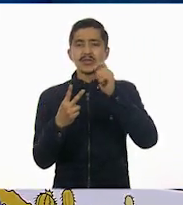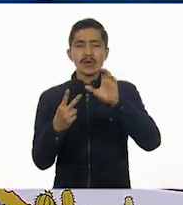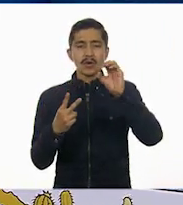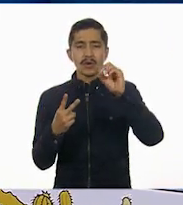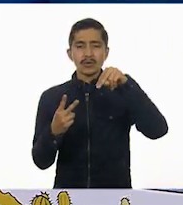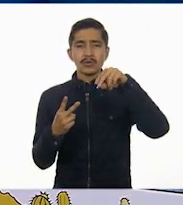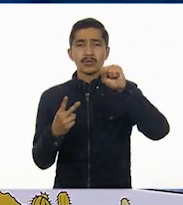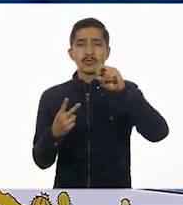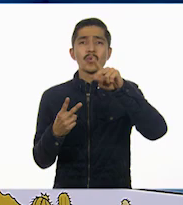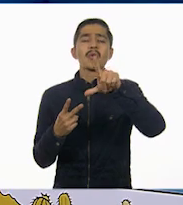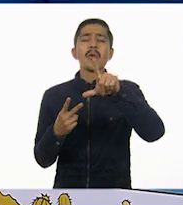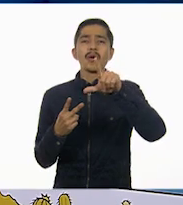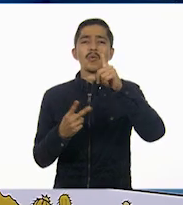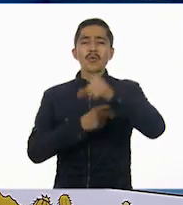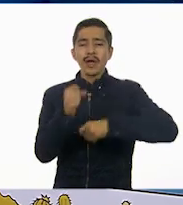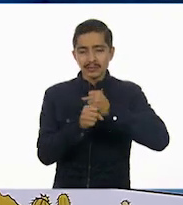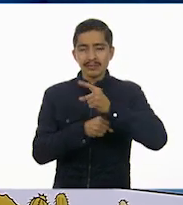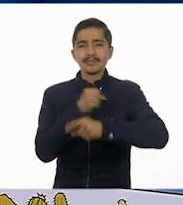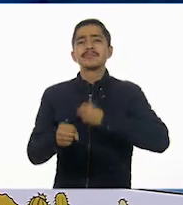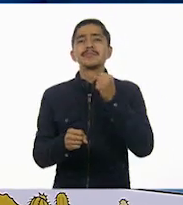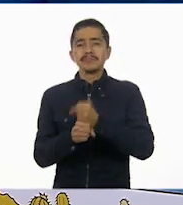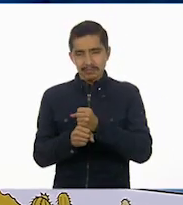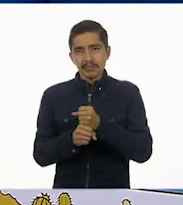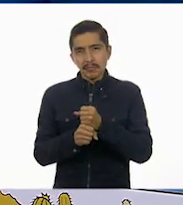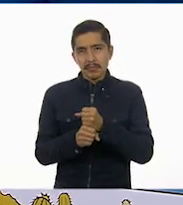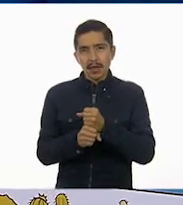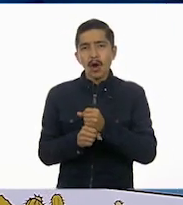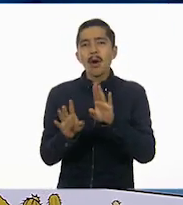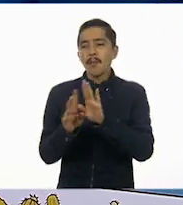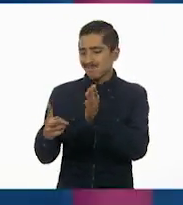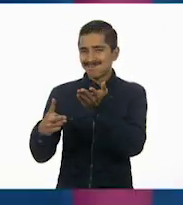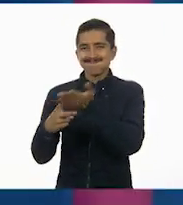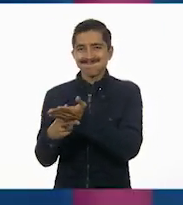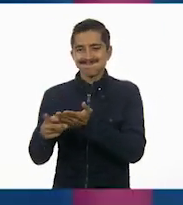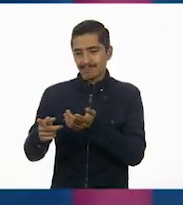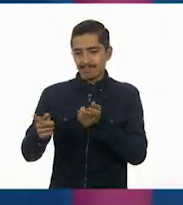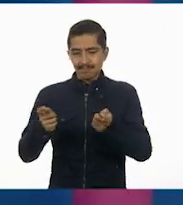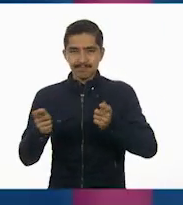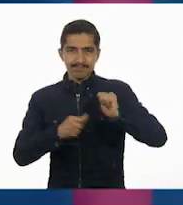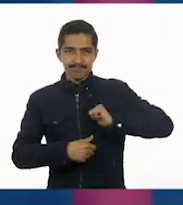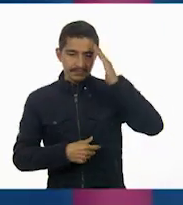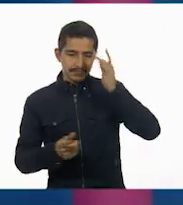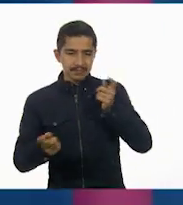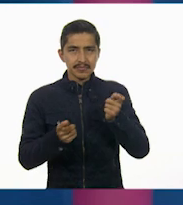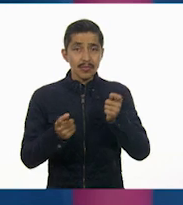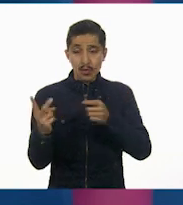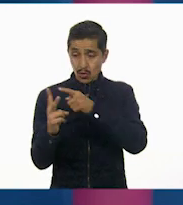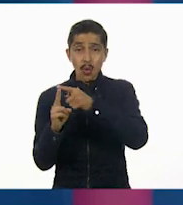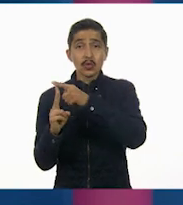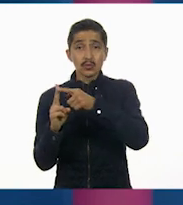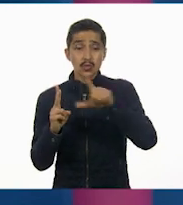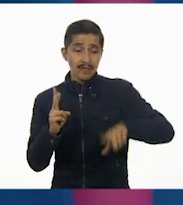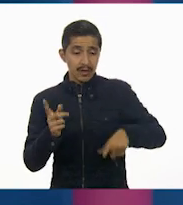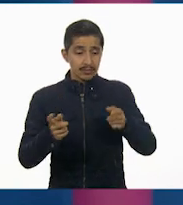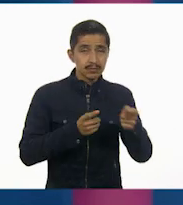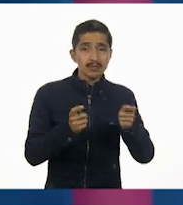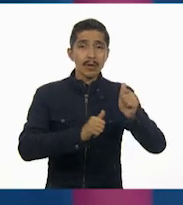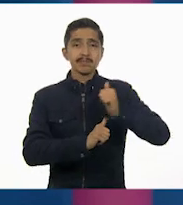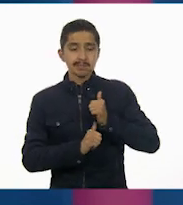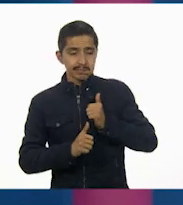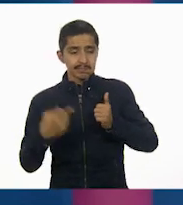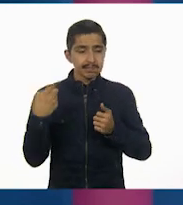eran elegidos anualmente y se repartían el poder. Ambos cónsules dirigían el gobierno, comandaban al